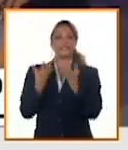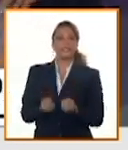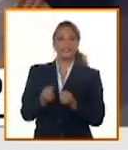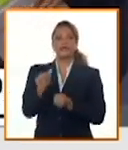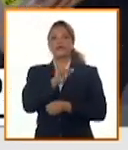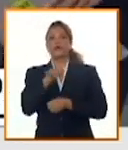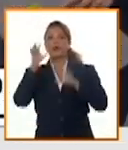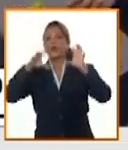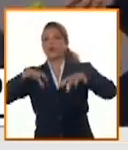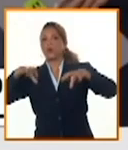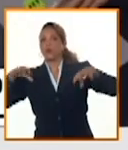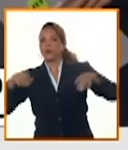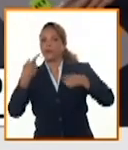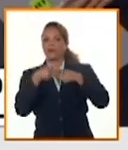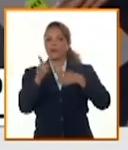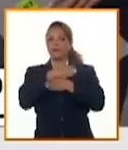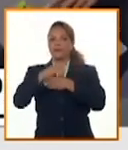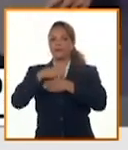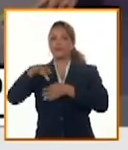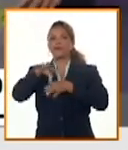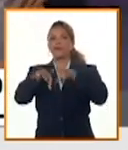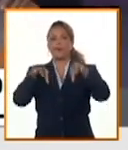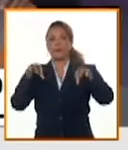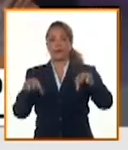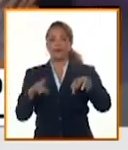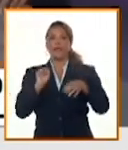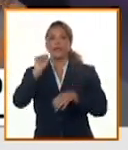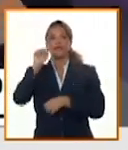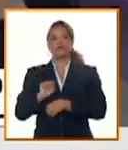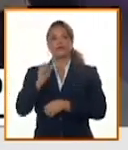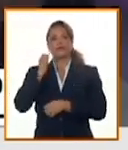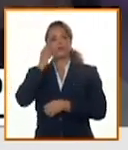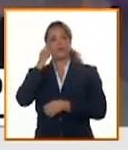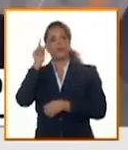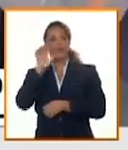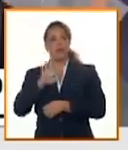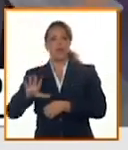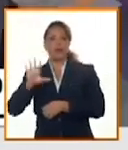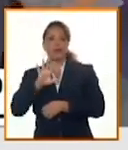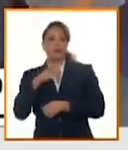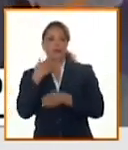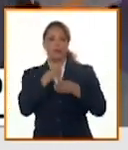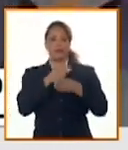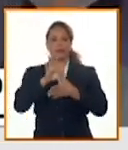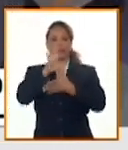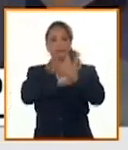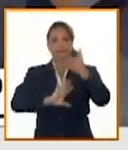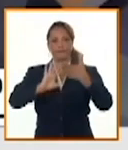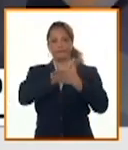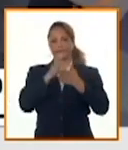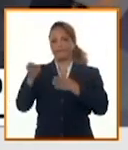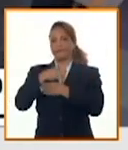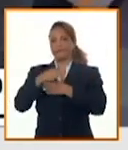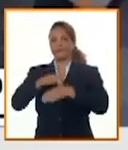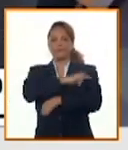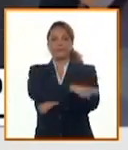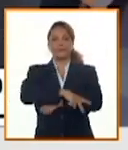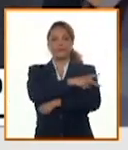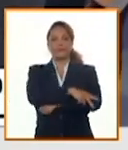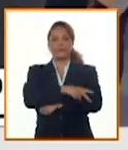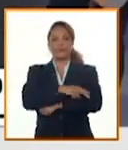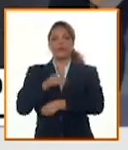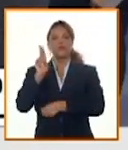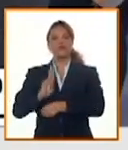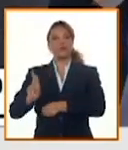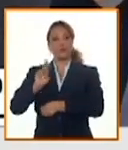lluvias en otros lugares que van a ser afectados en el sur de Asia en América Central en América del Sur también vemos por ejemplo en Uruguay